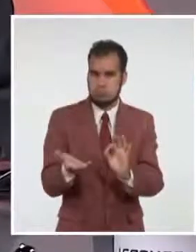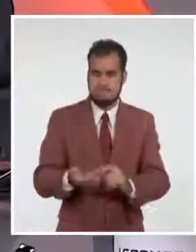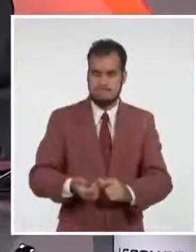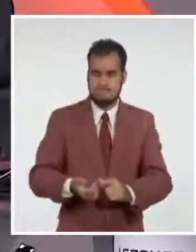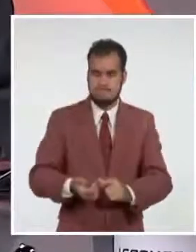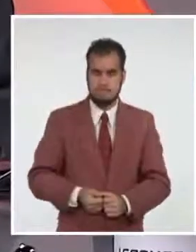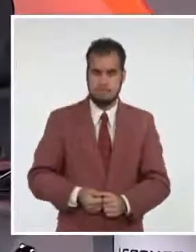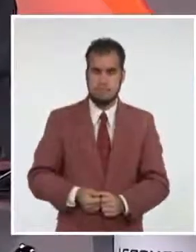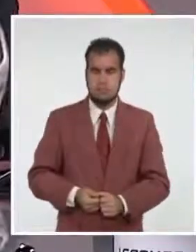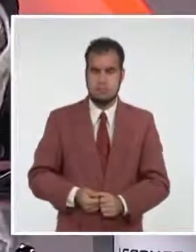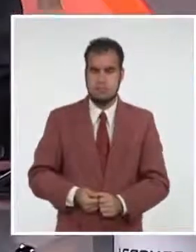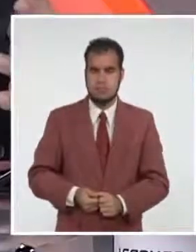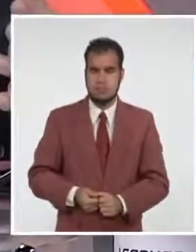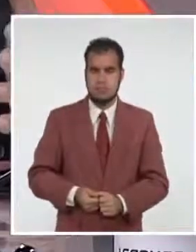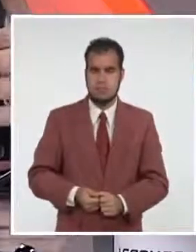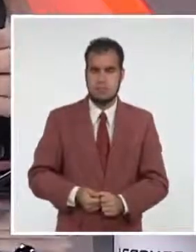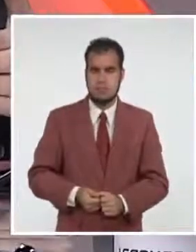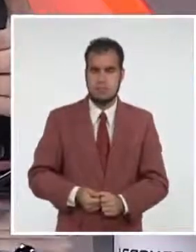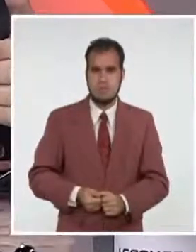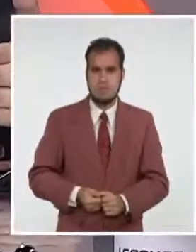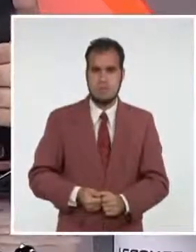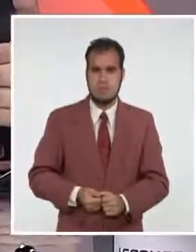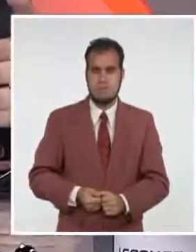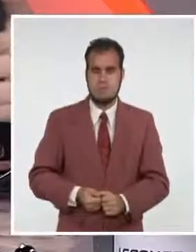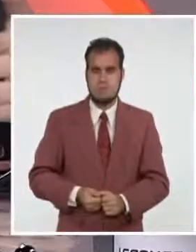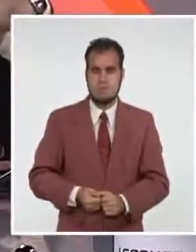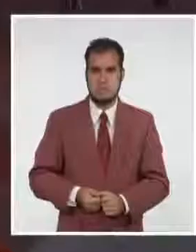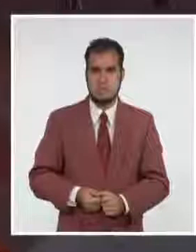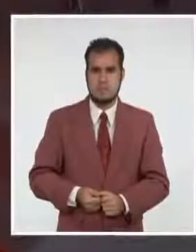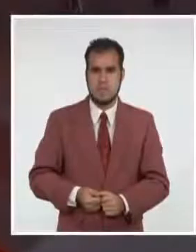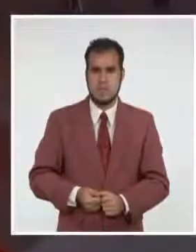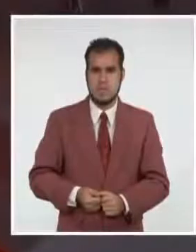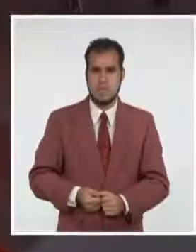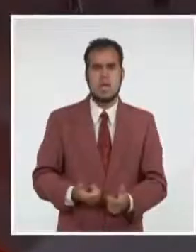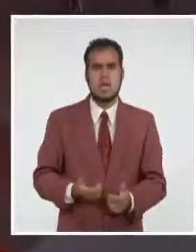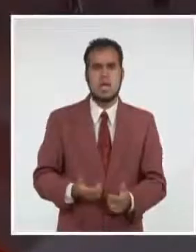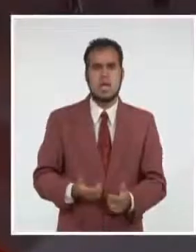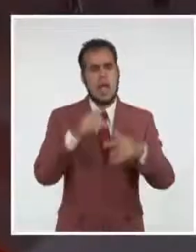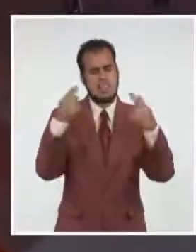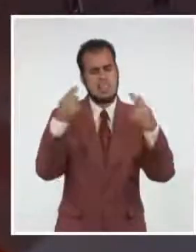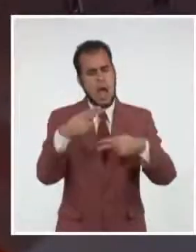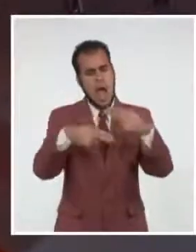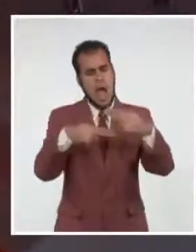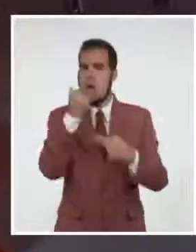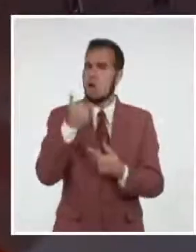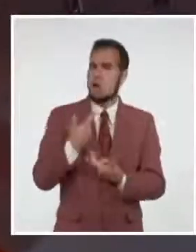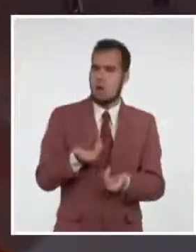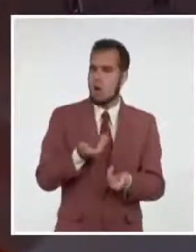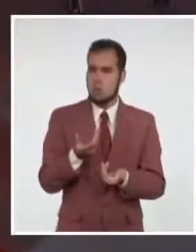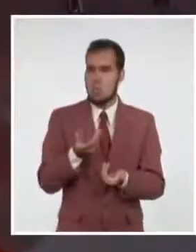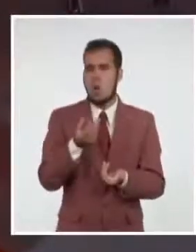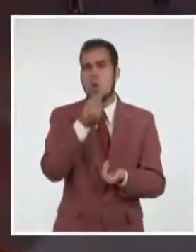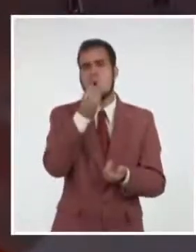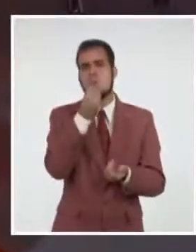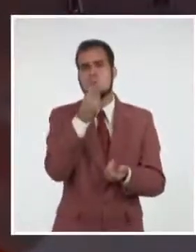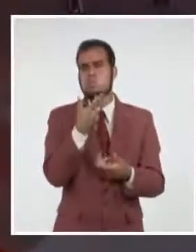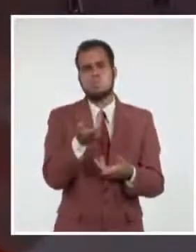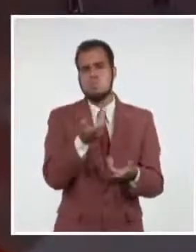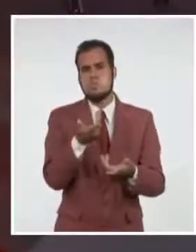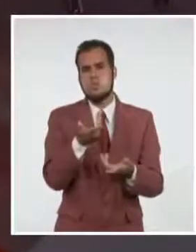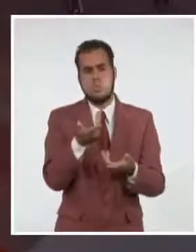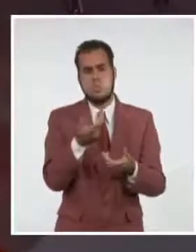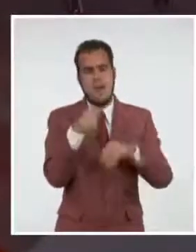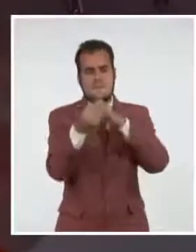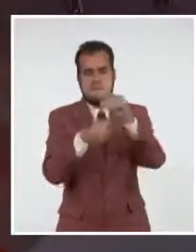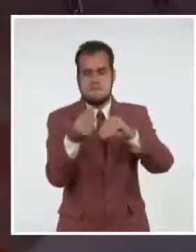enfermedad. ¿Cuáles son las decisiones que se han adoptado, cómo se están aplicando para variar esa